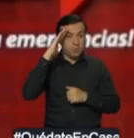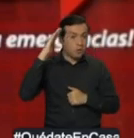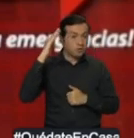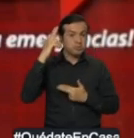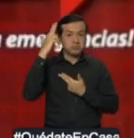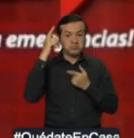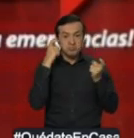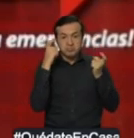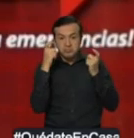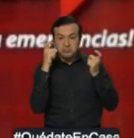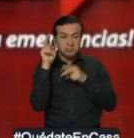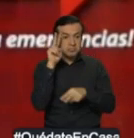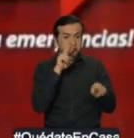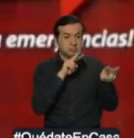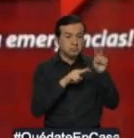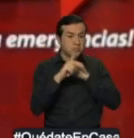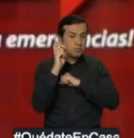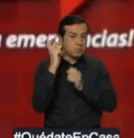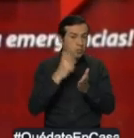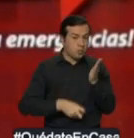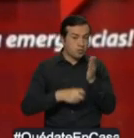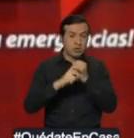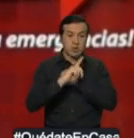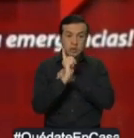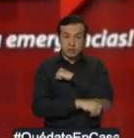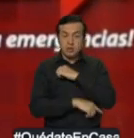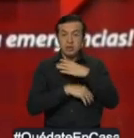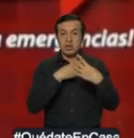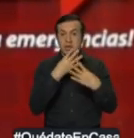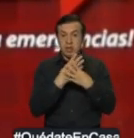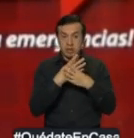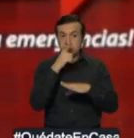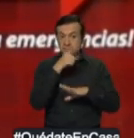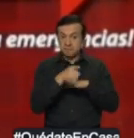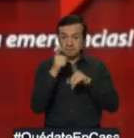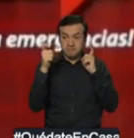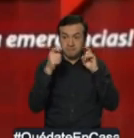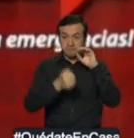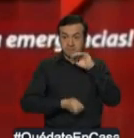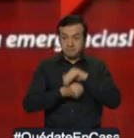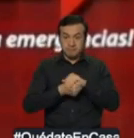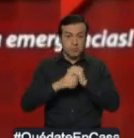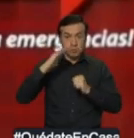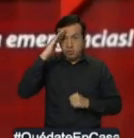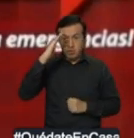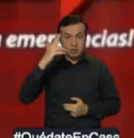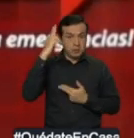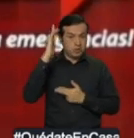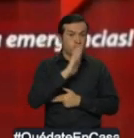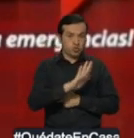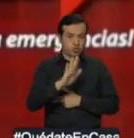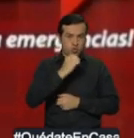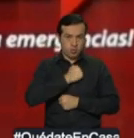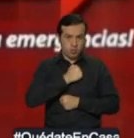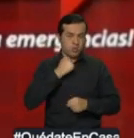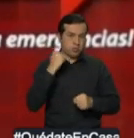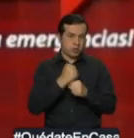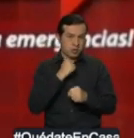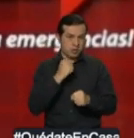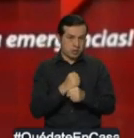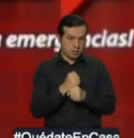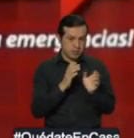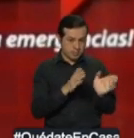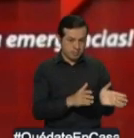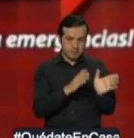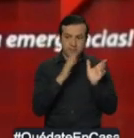control de las sanciones de las detenciones del toque de queda el trabajo que hacen policías y militares de nuevo cuáles son las